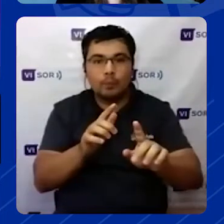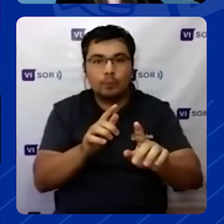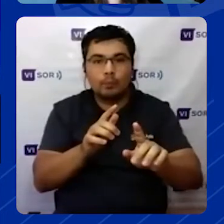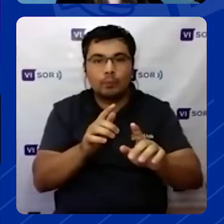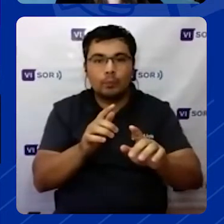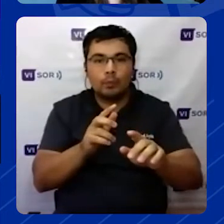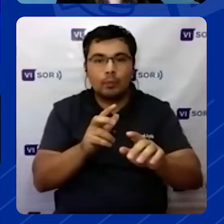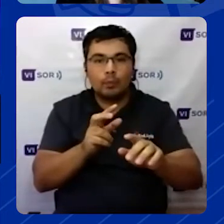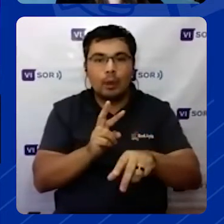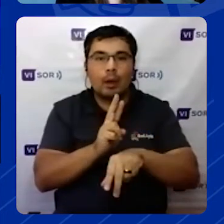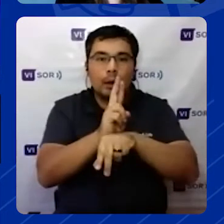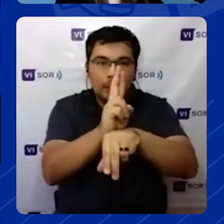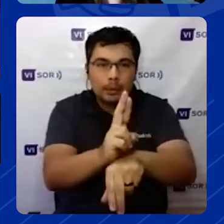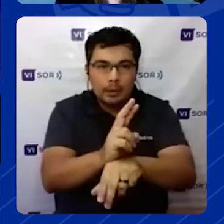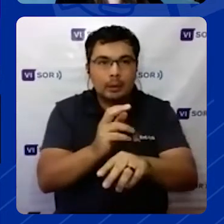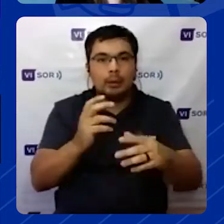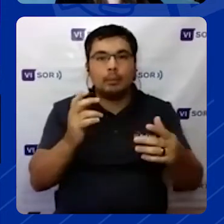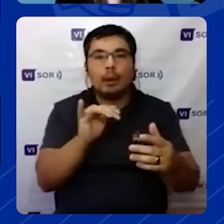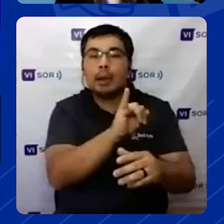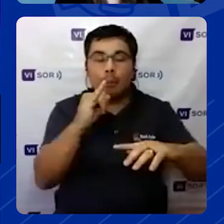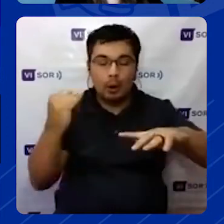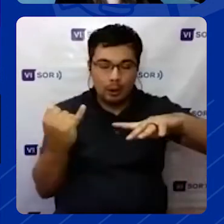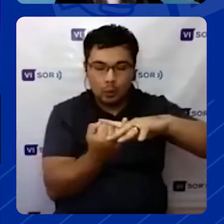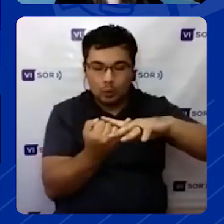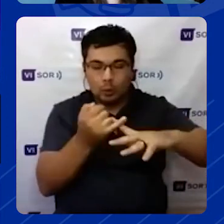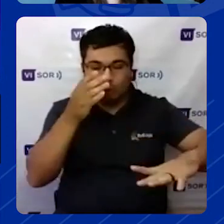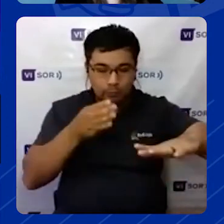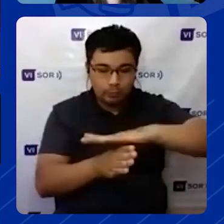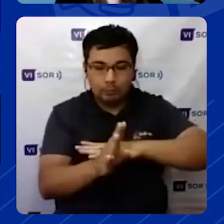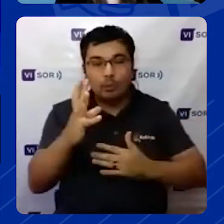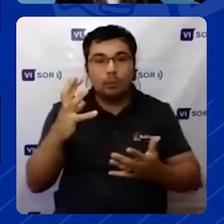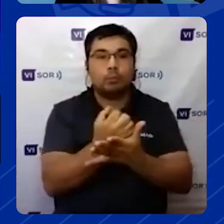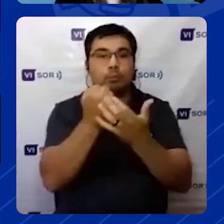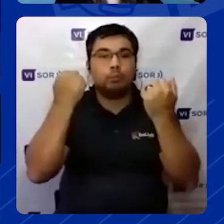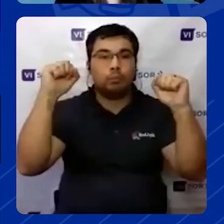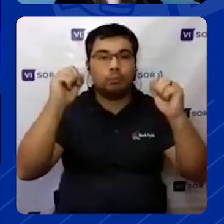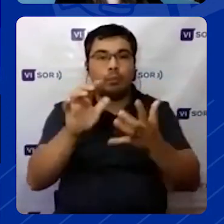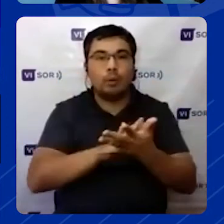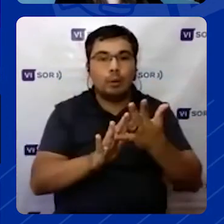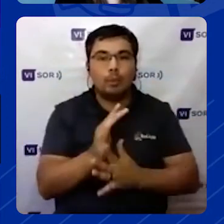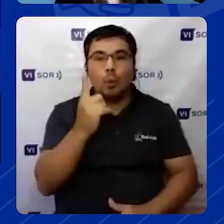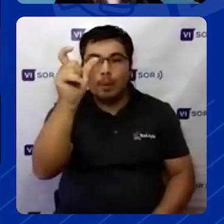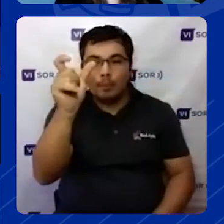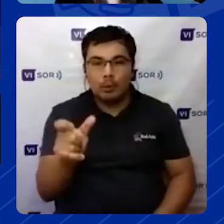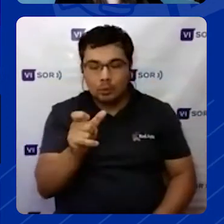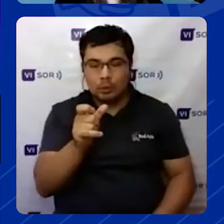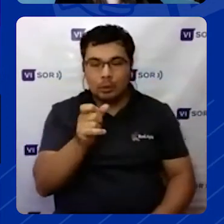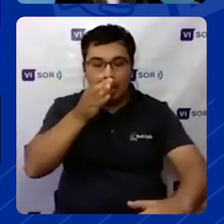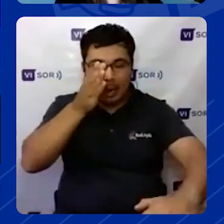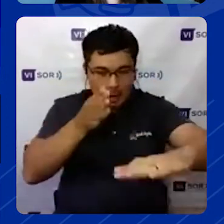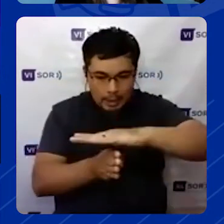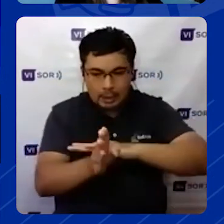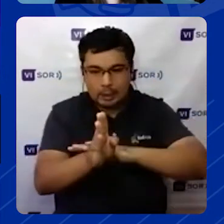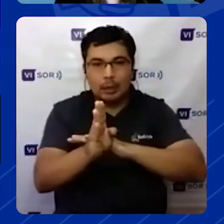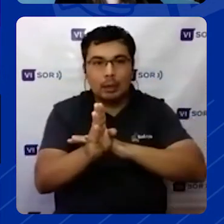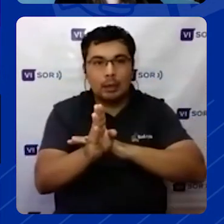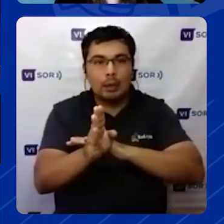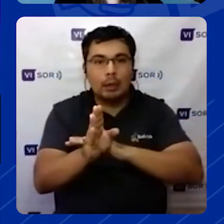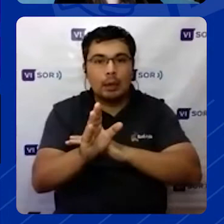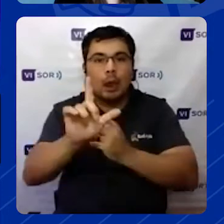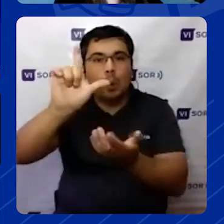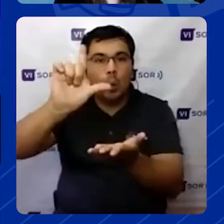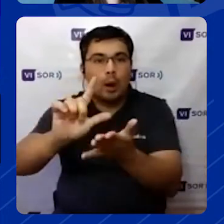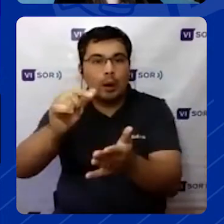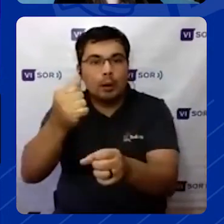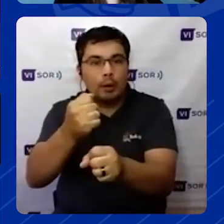exitosa. Porque si no, hay muchas veces en que una persona entra en un puesto de trabajo y enseguida hay un fracaso por precisamente no se